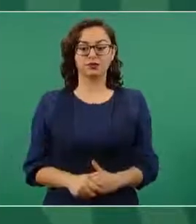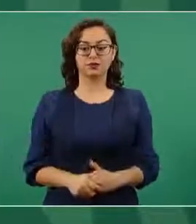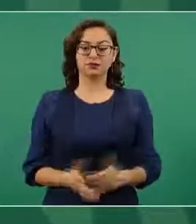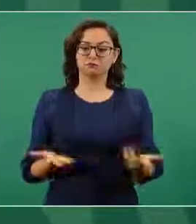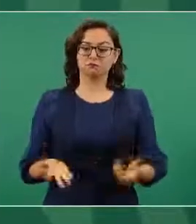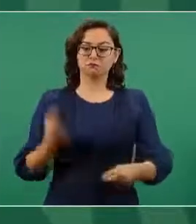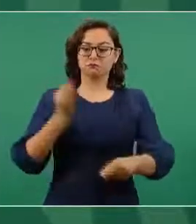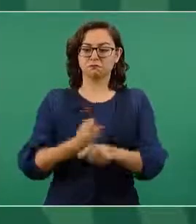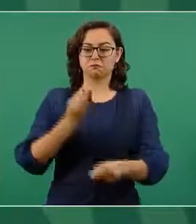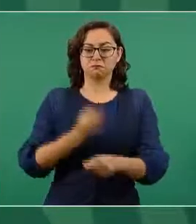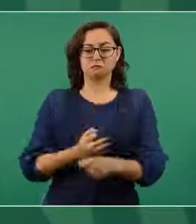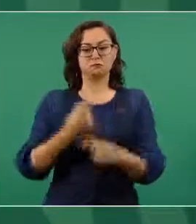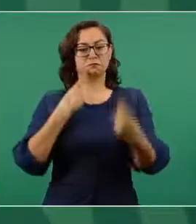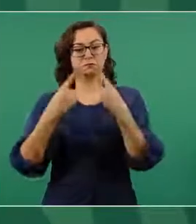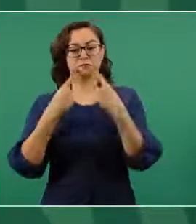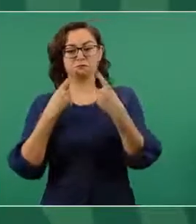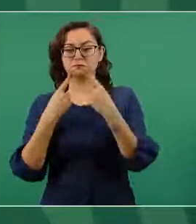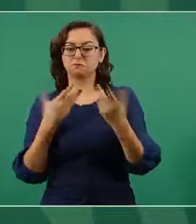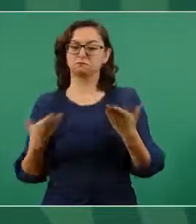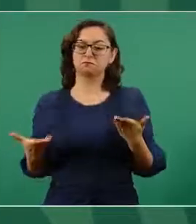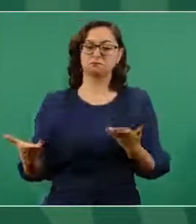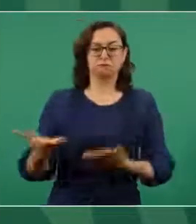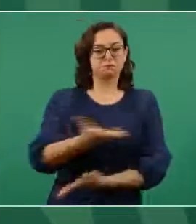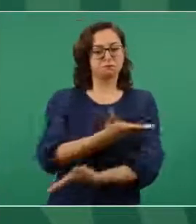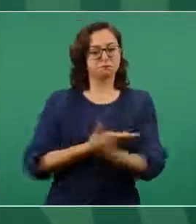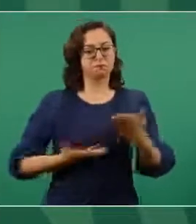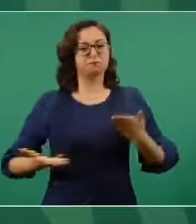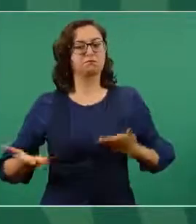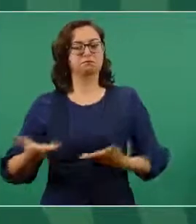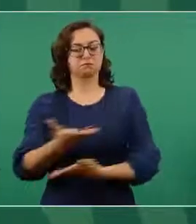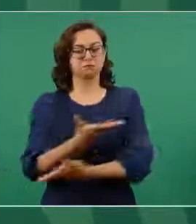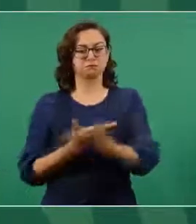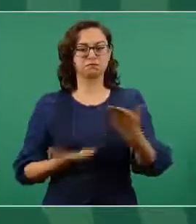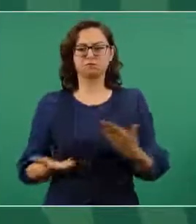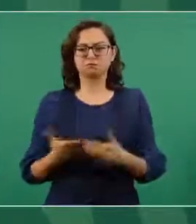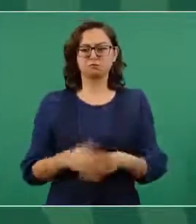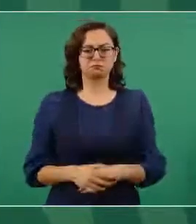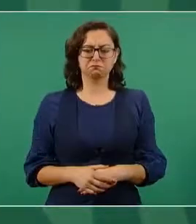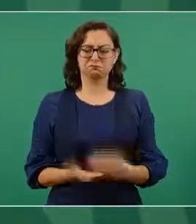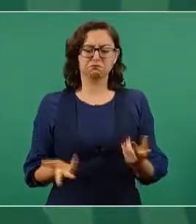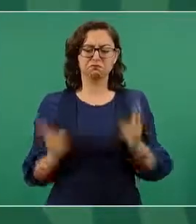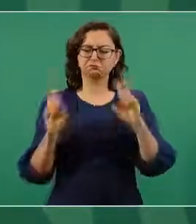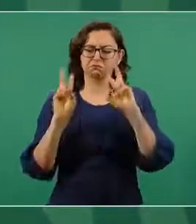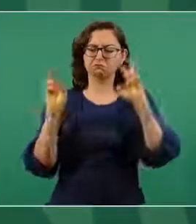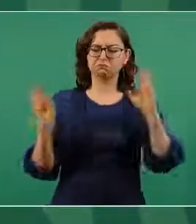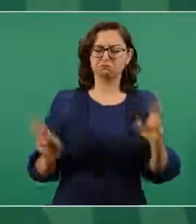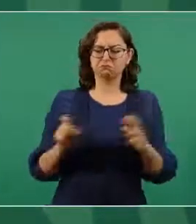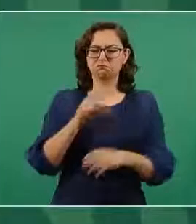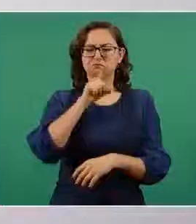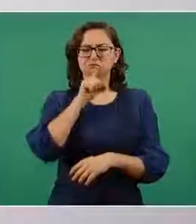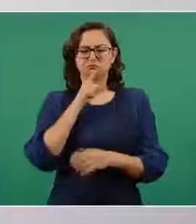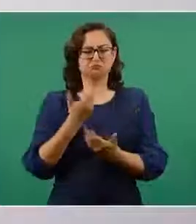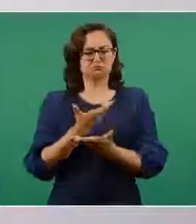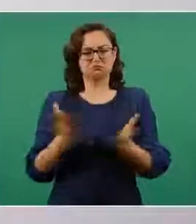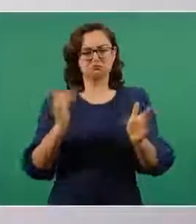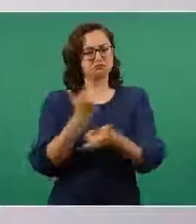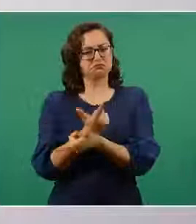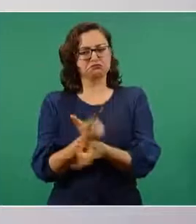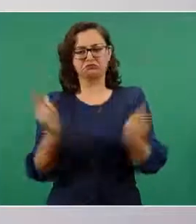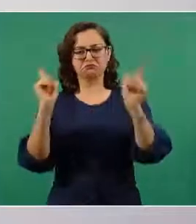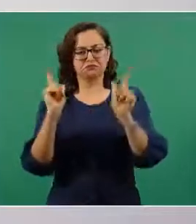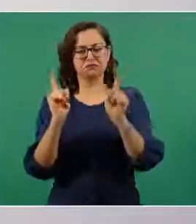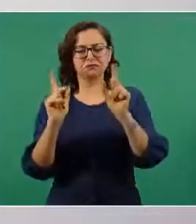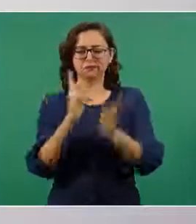circular, con las preguntas de ustedes. No